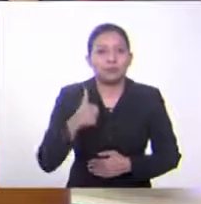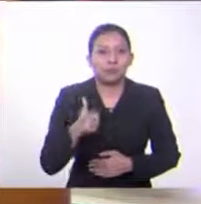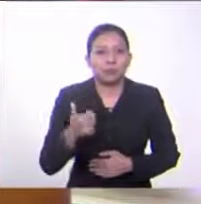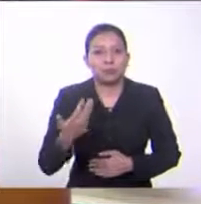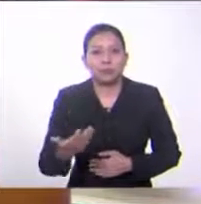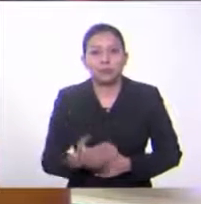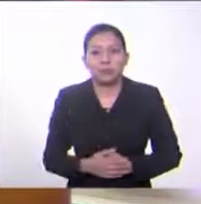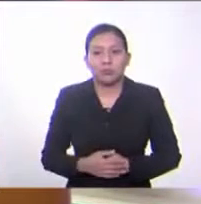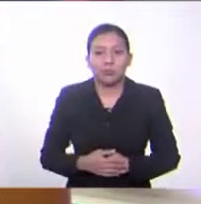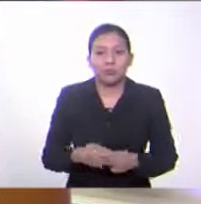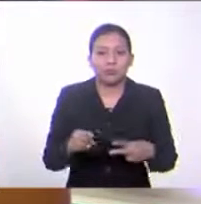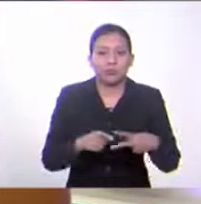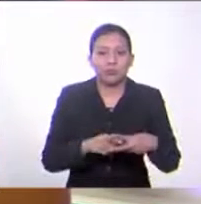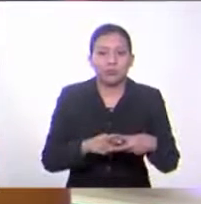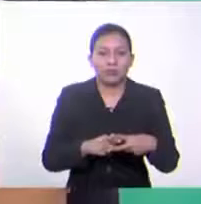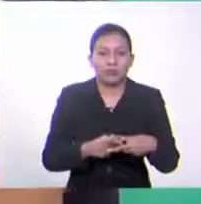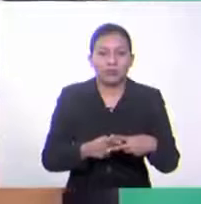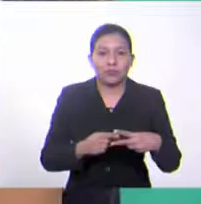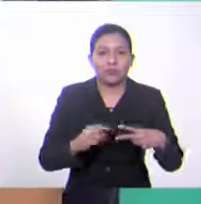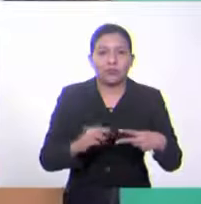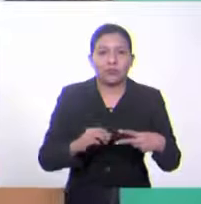BCA